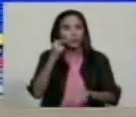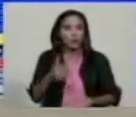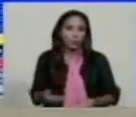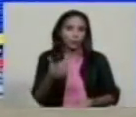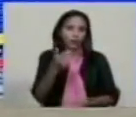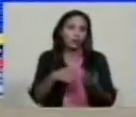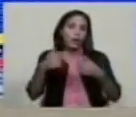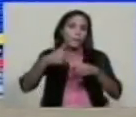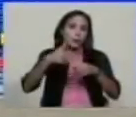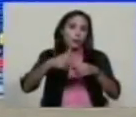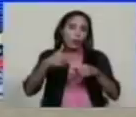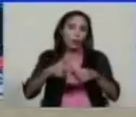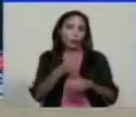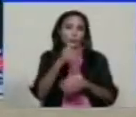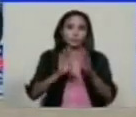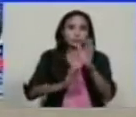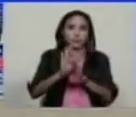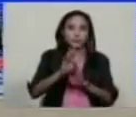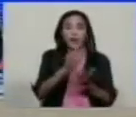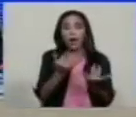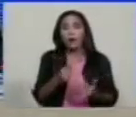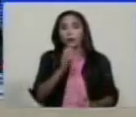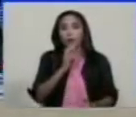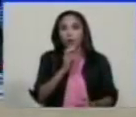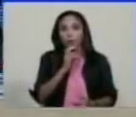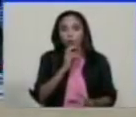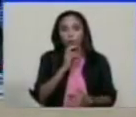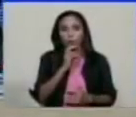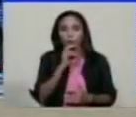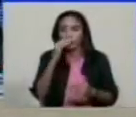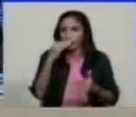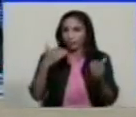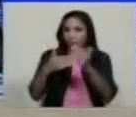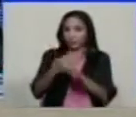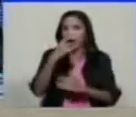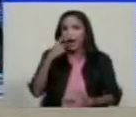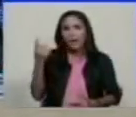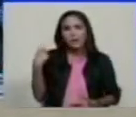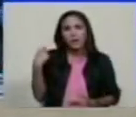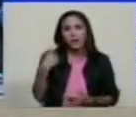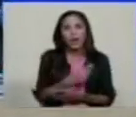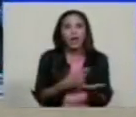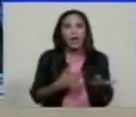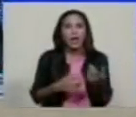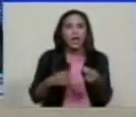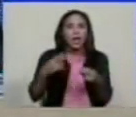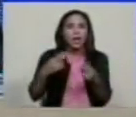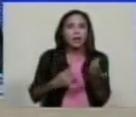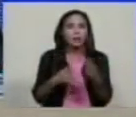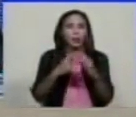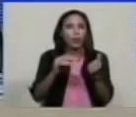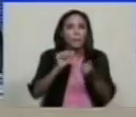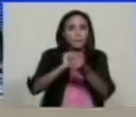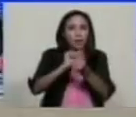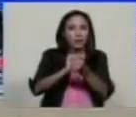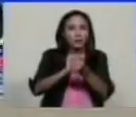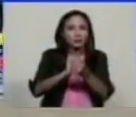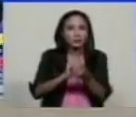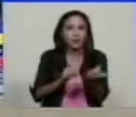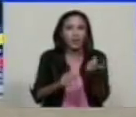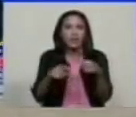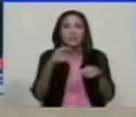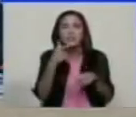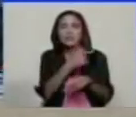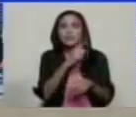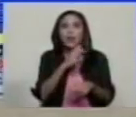petróleo, crecientemente el oro, y a partir de ayer el oro azul, el coltán, que de acuerdo a